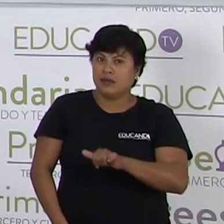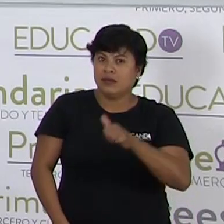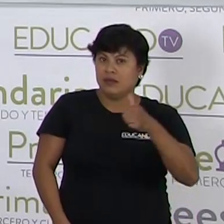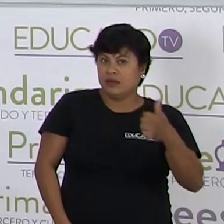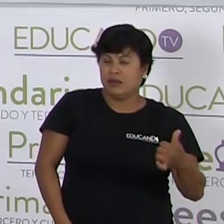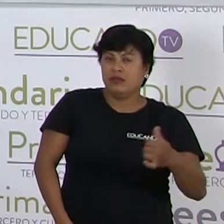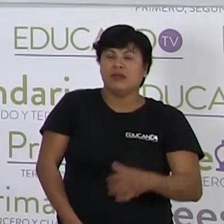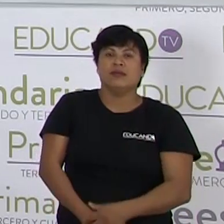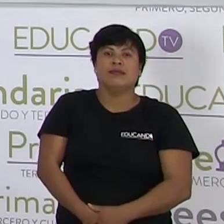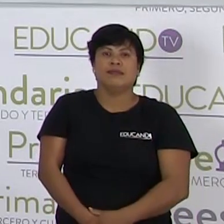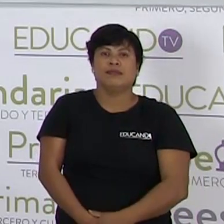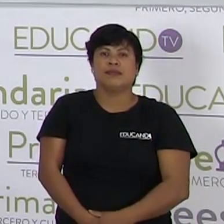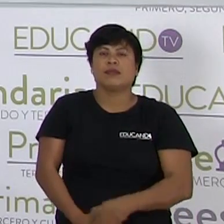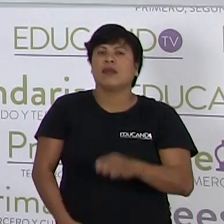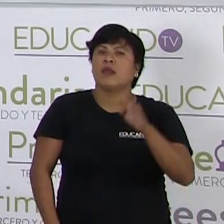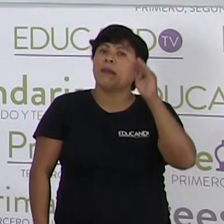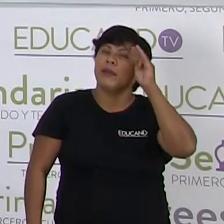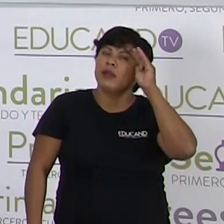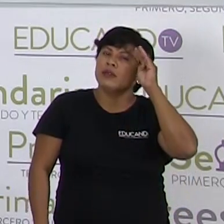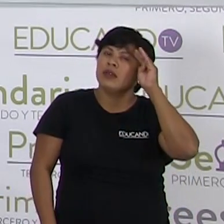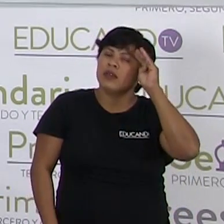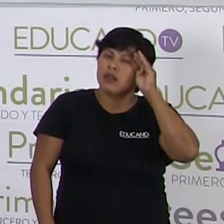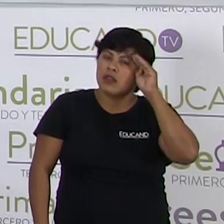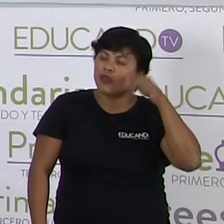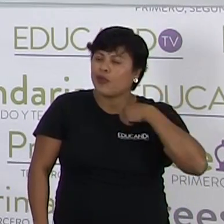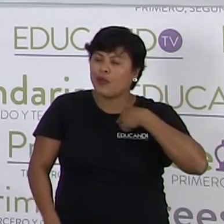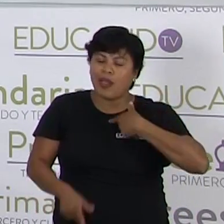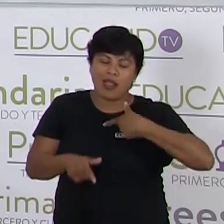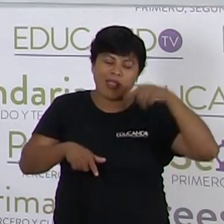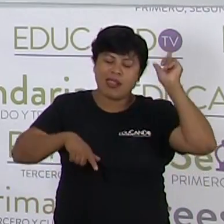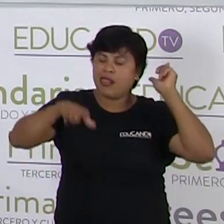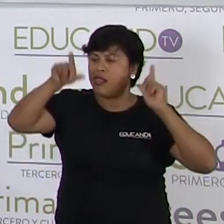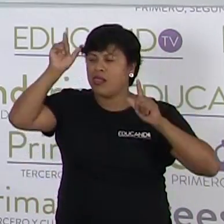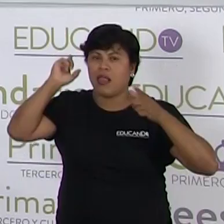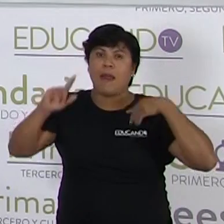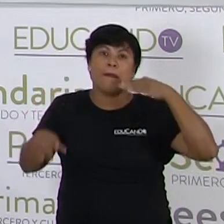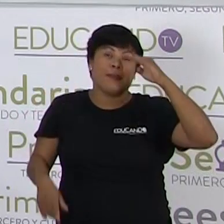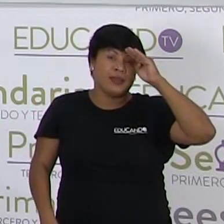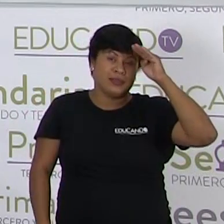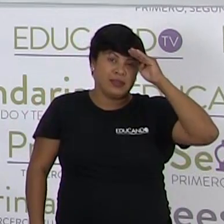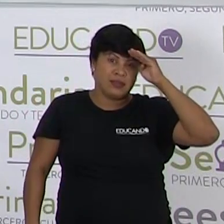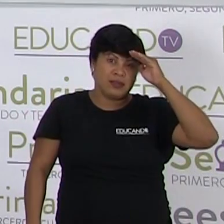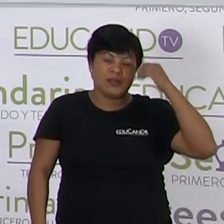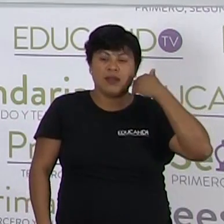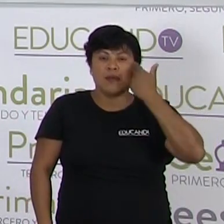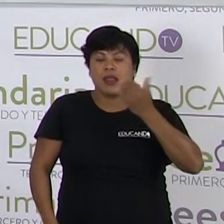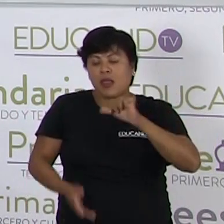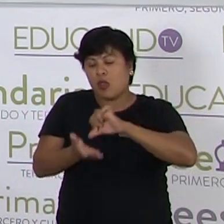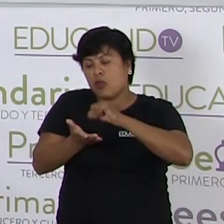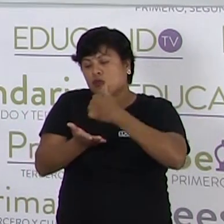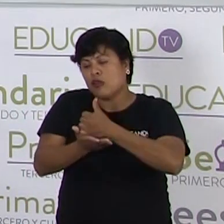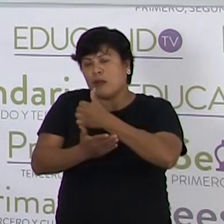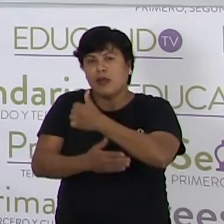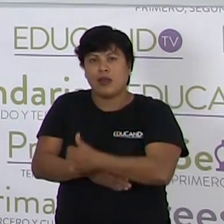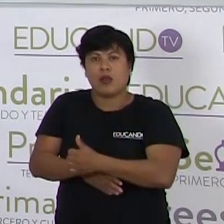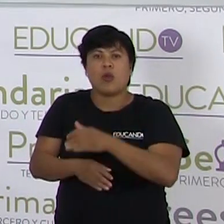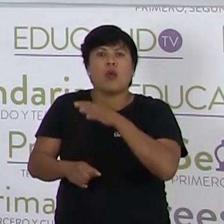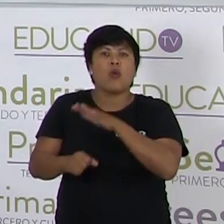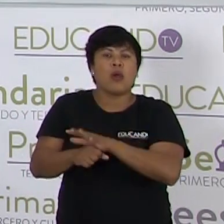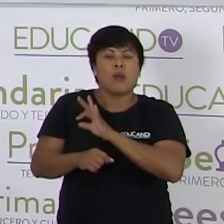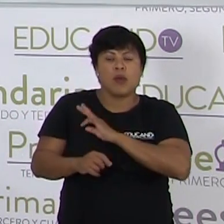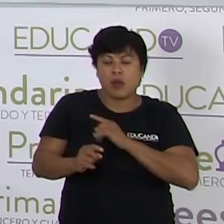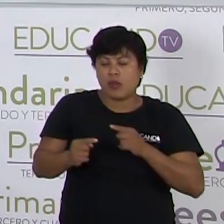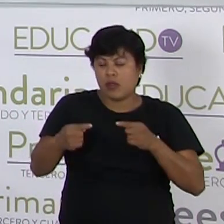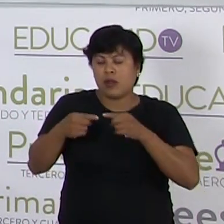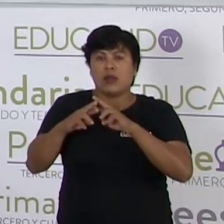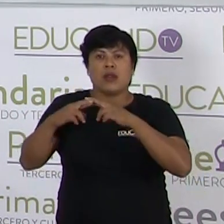siguiente: pensando me vuelvo loco, pensando me quedo enano. ¿Qué relación